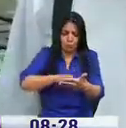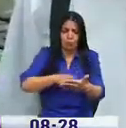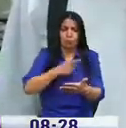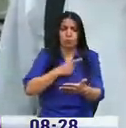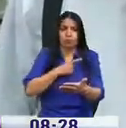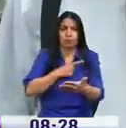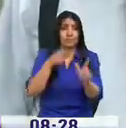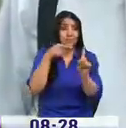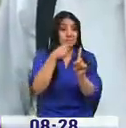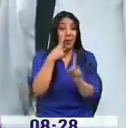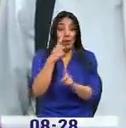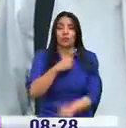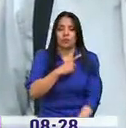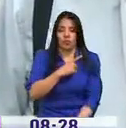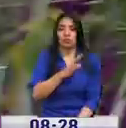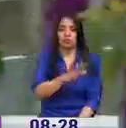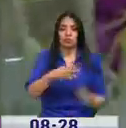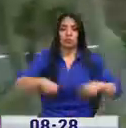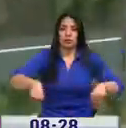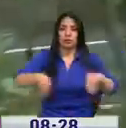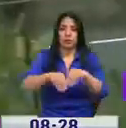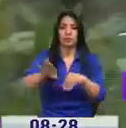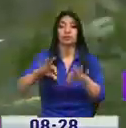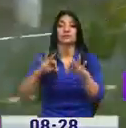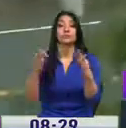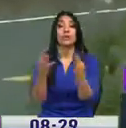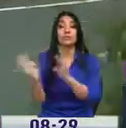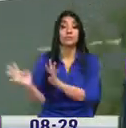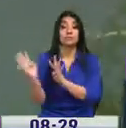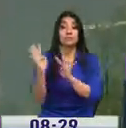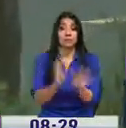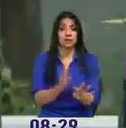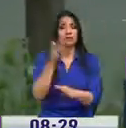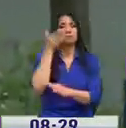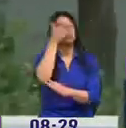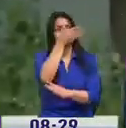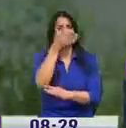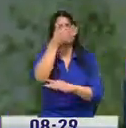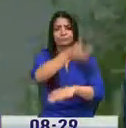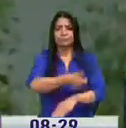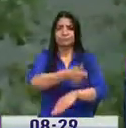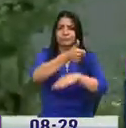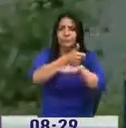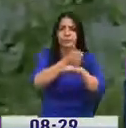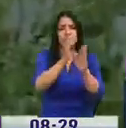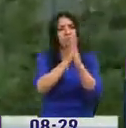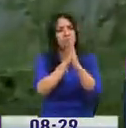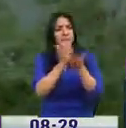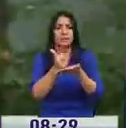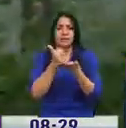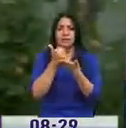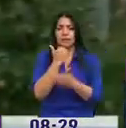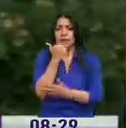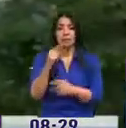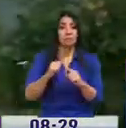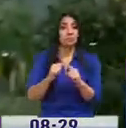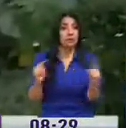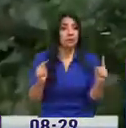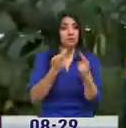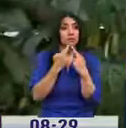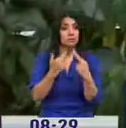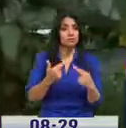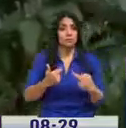Manuel Huachamín, propietario del terreno, y sus familiares han acudido a varias entidades en busca de ayuda, pero lo único que han